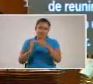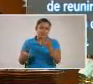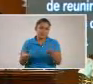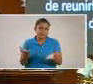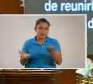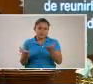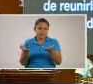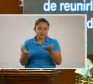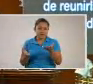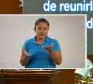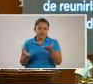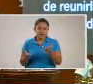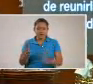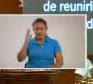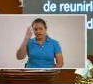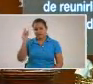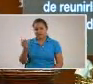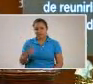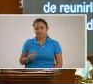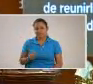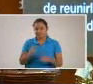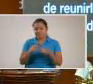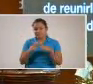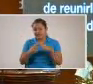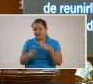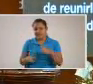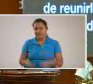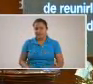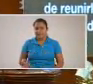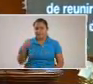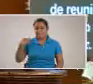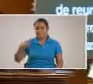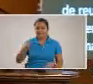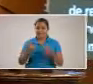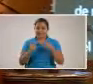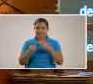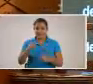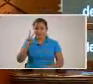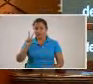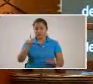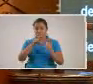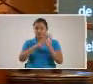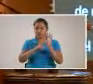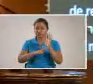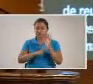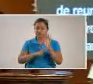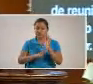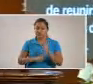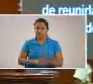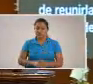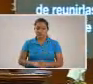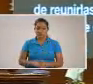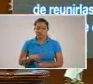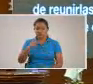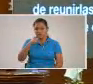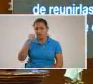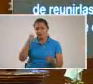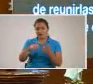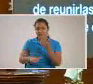falta para el cumplimiento de estos dos versículos de Apocalipsis capítulo